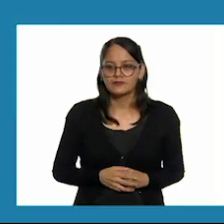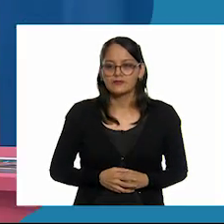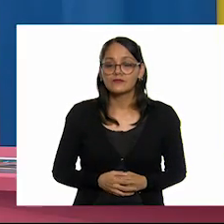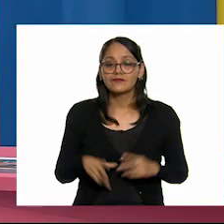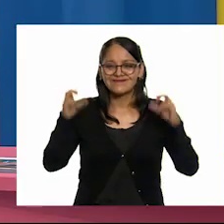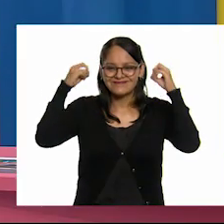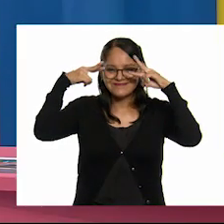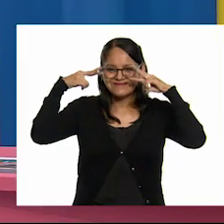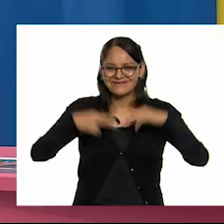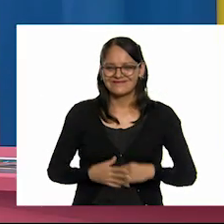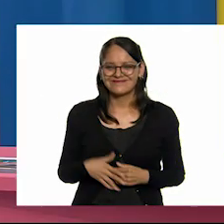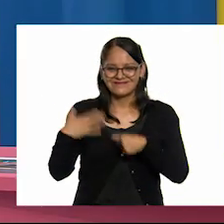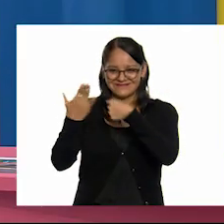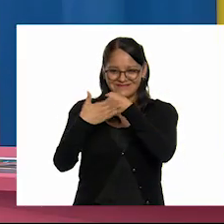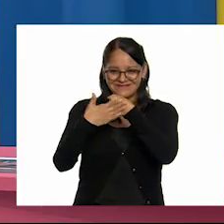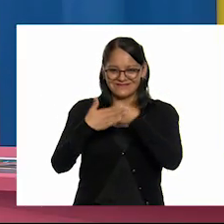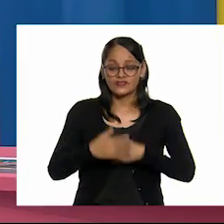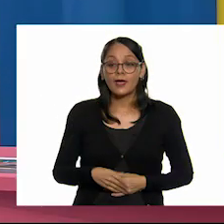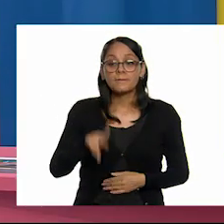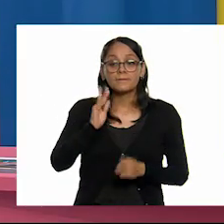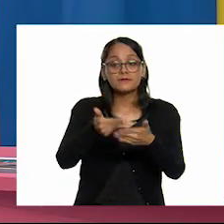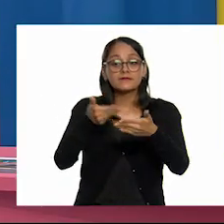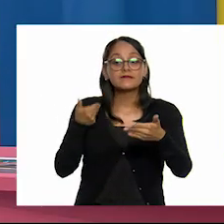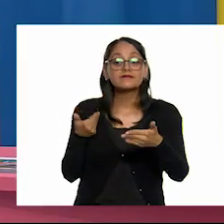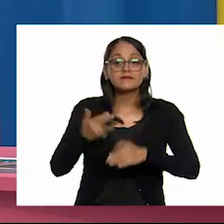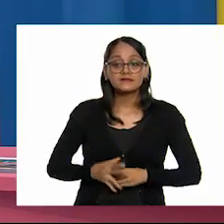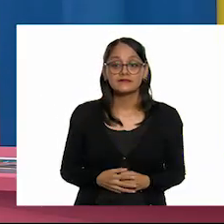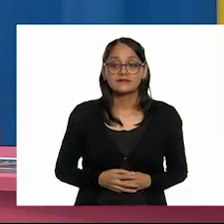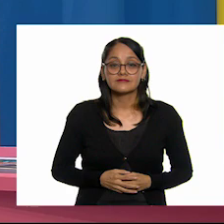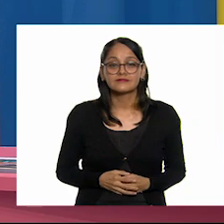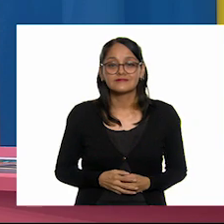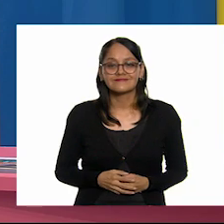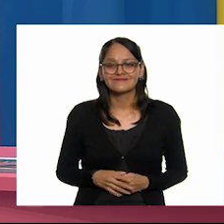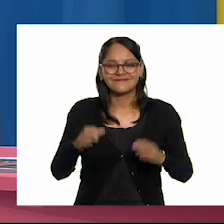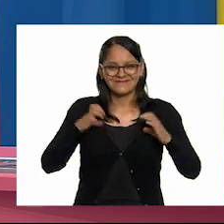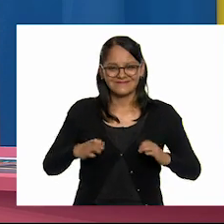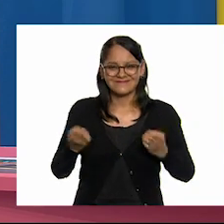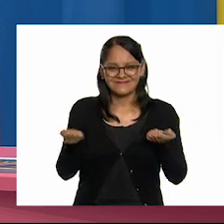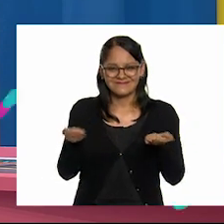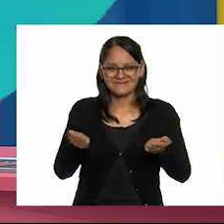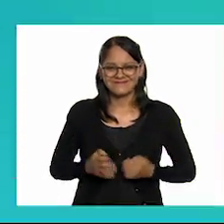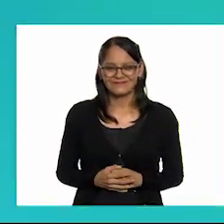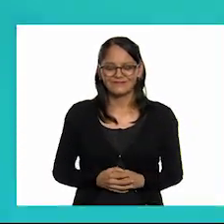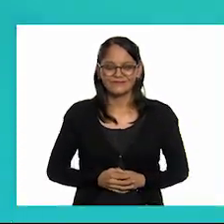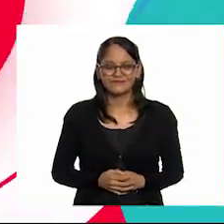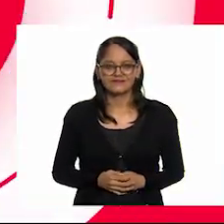Nos vemos. Hasta la próxima. Pero antes, a movernos un poco.